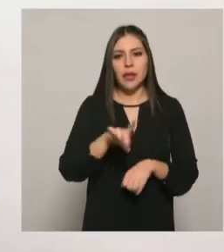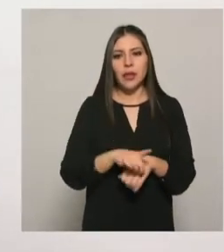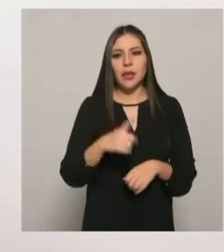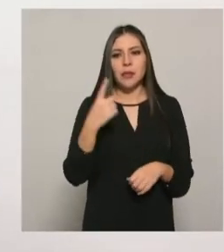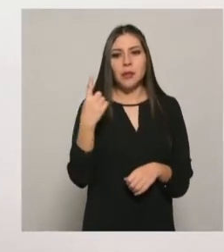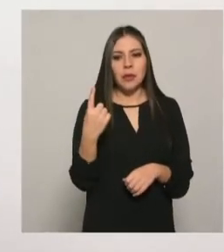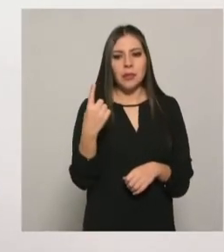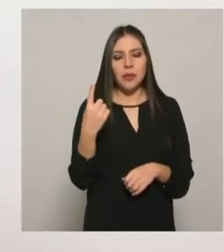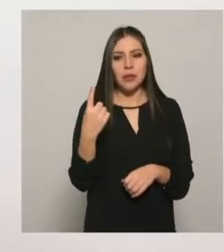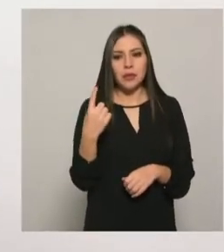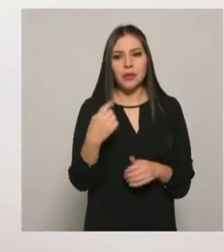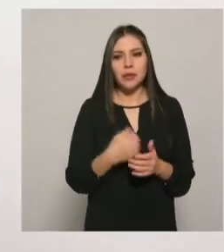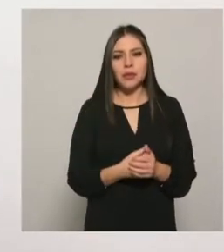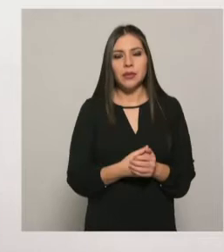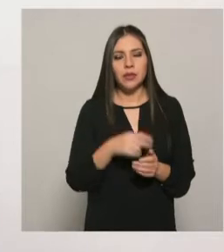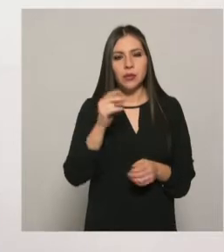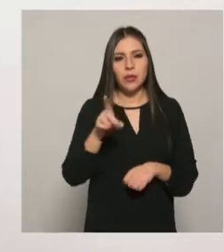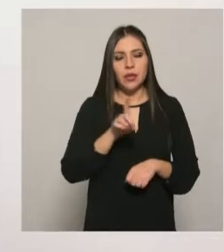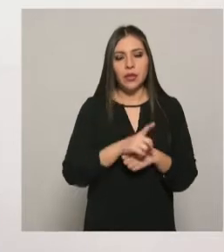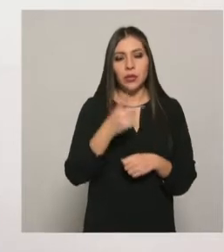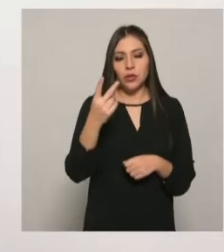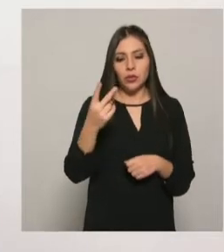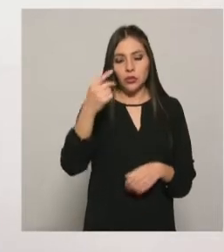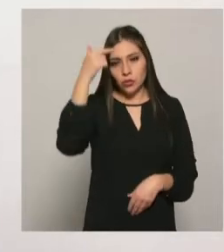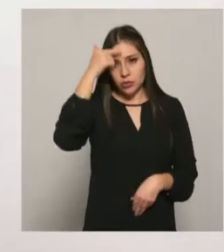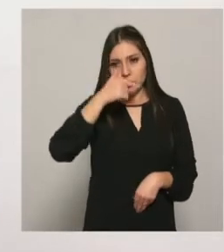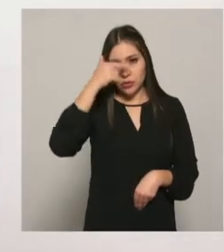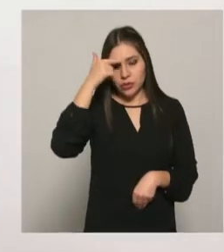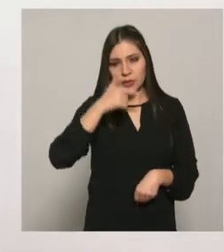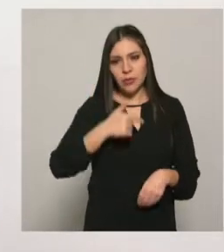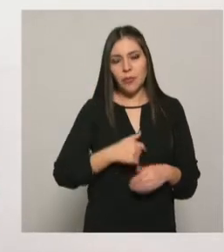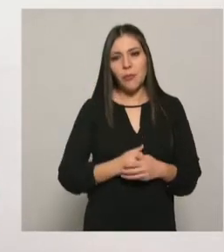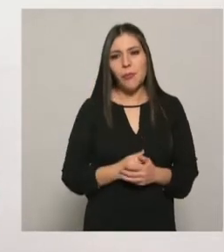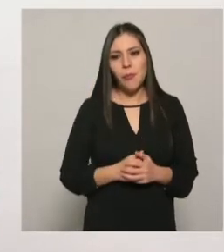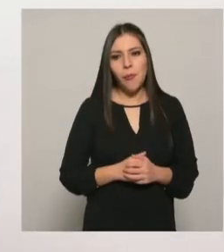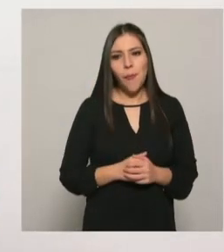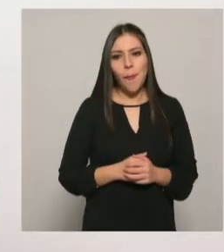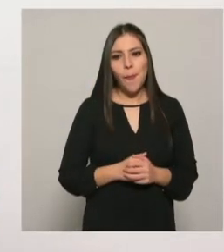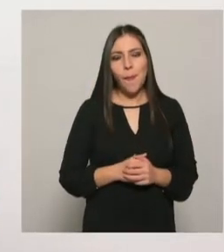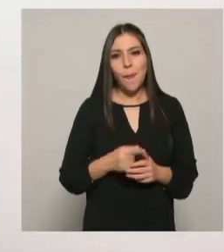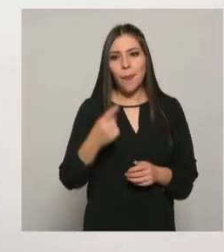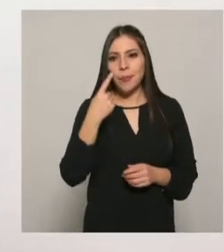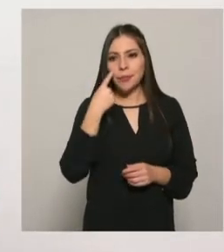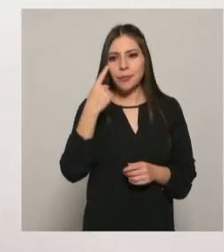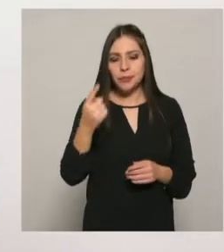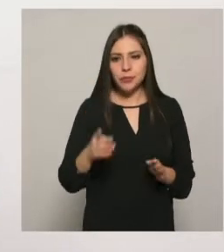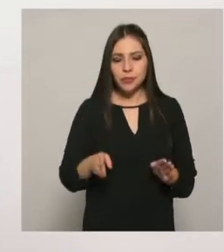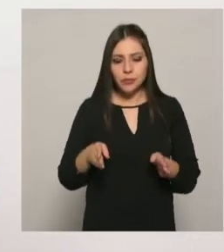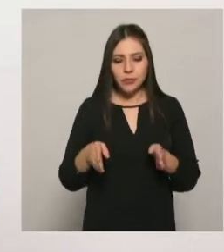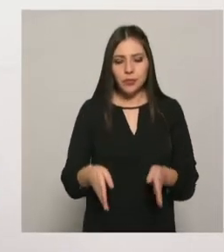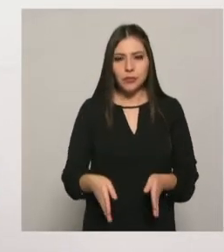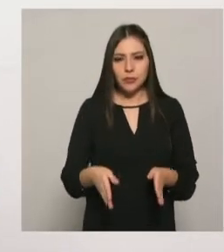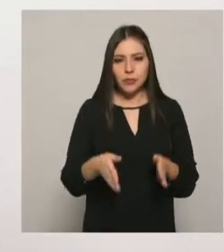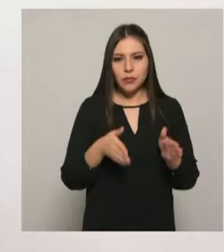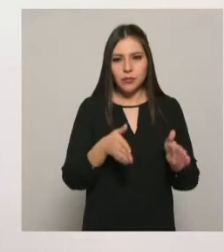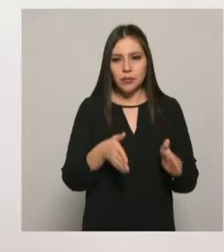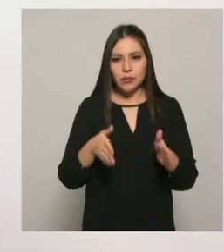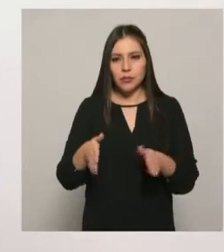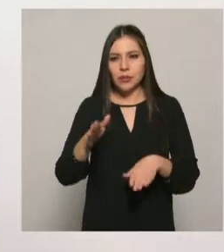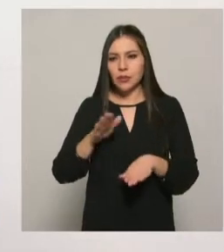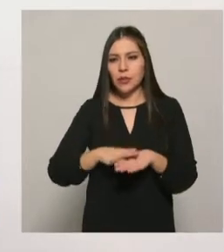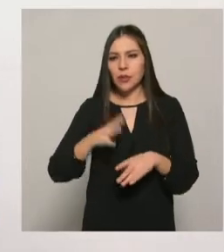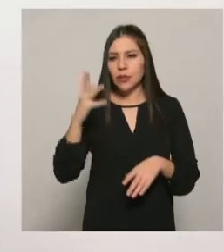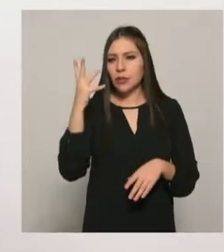primero, el día 2, en la noche, se observan las tumbas más hermosas. Son